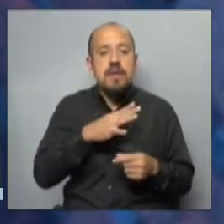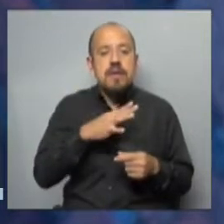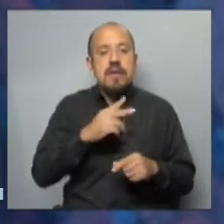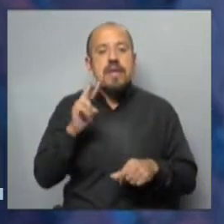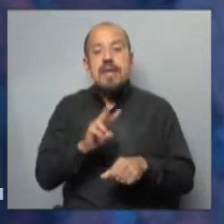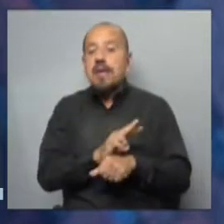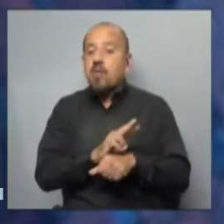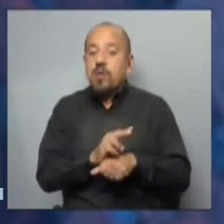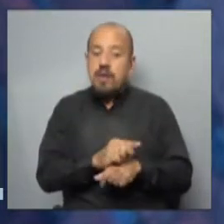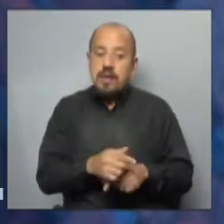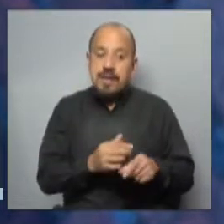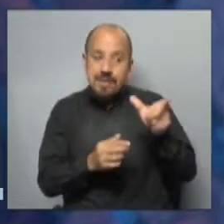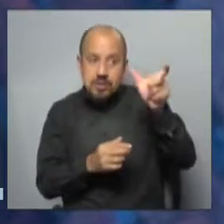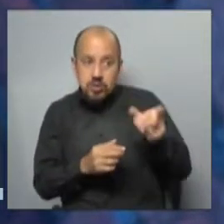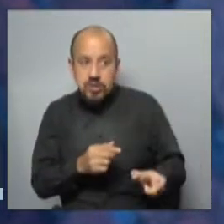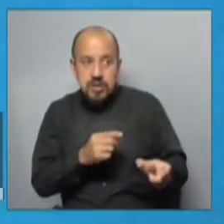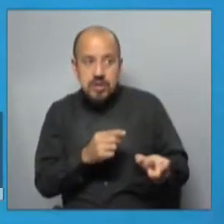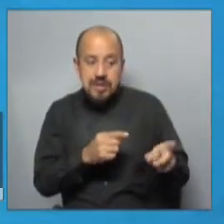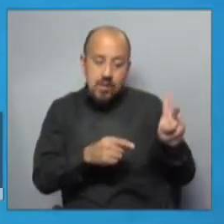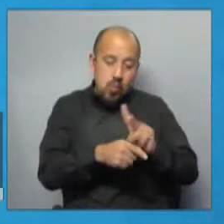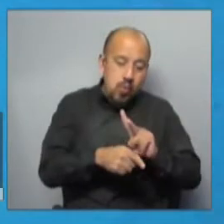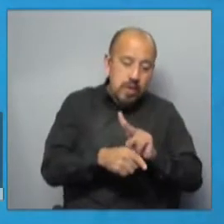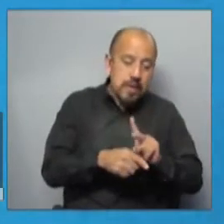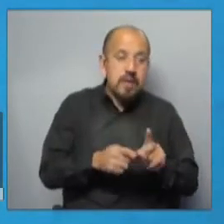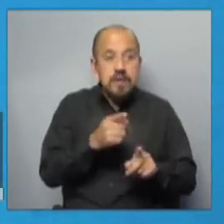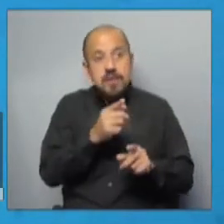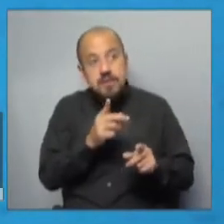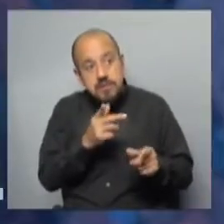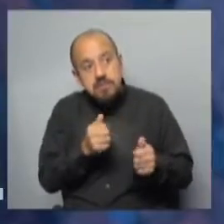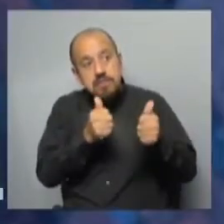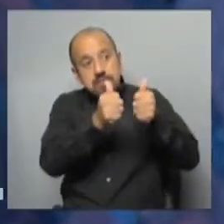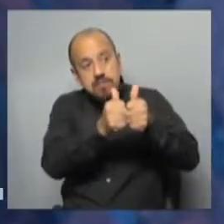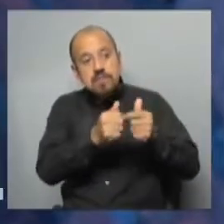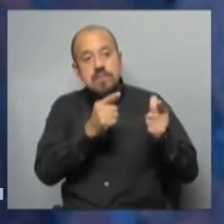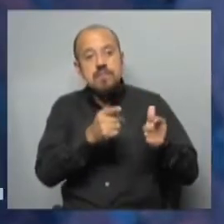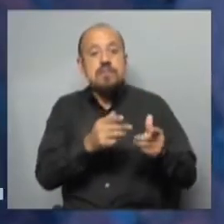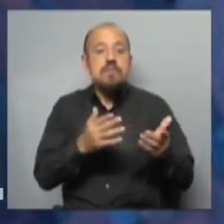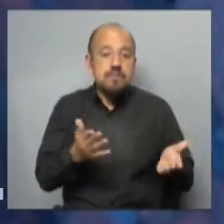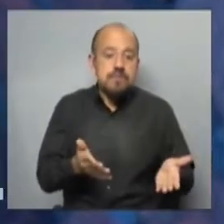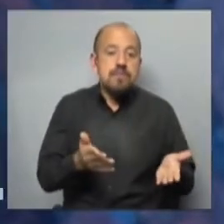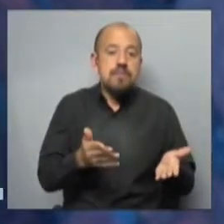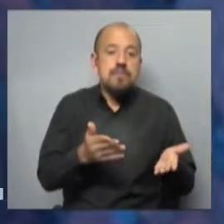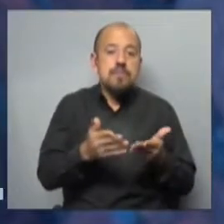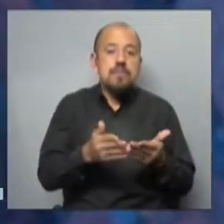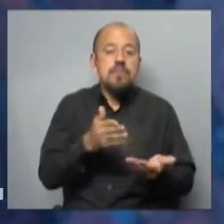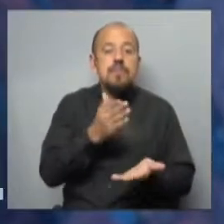al cuidador entonces una forma de cuidar al cuidador también es con la figura de los asistentes personales